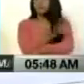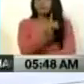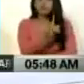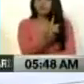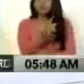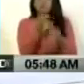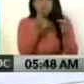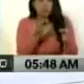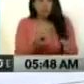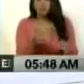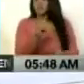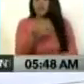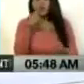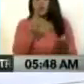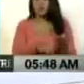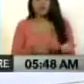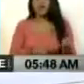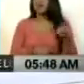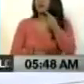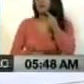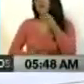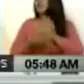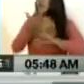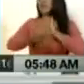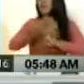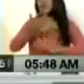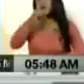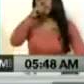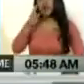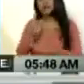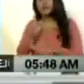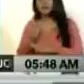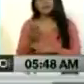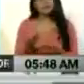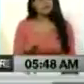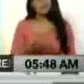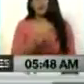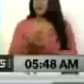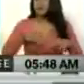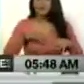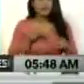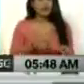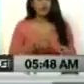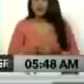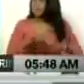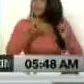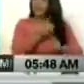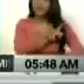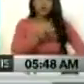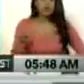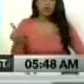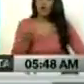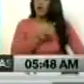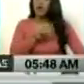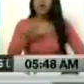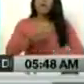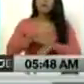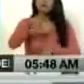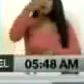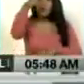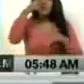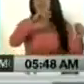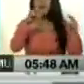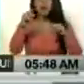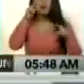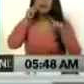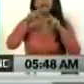solo compromiso y amenazan con levantarse de la mesa. No lo vamos a permitir, sentenció, tomando en cuenta de que el diálogo es la vía